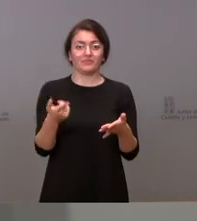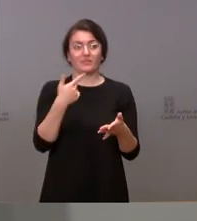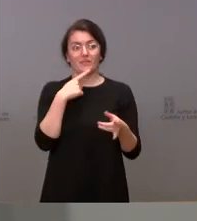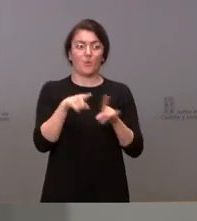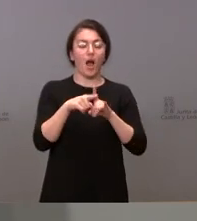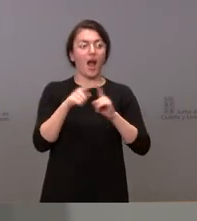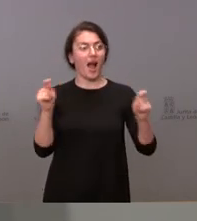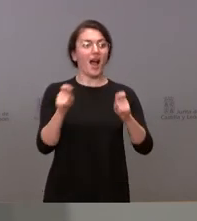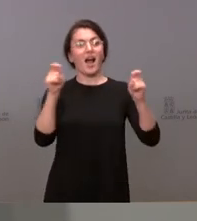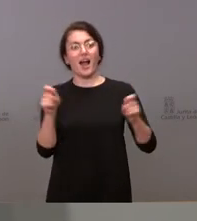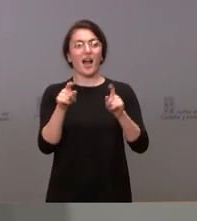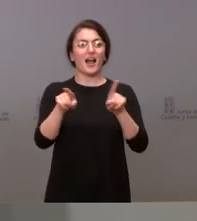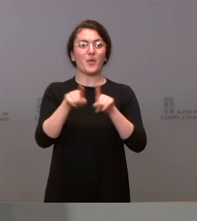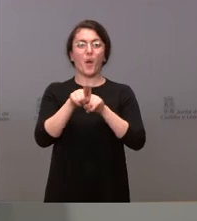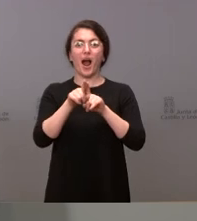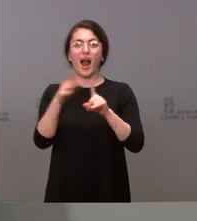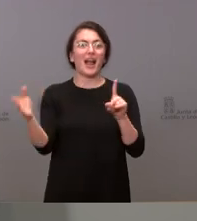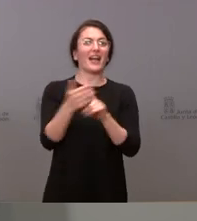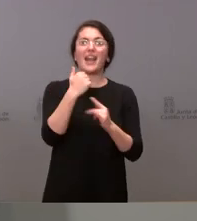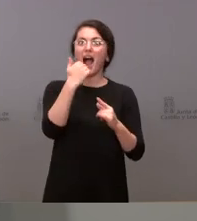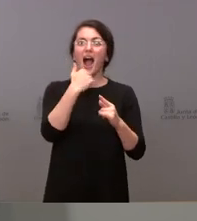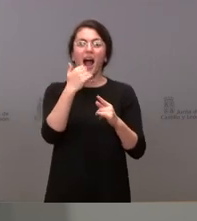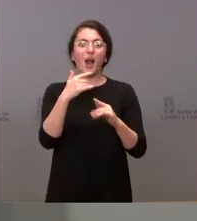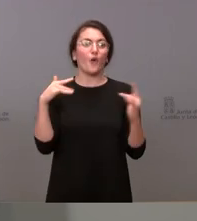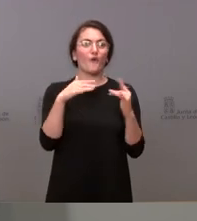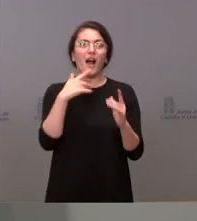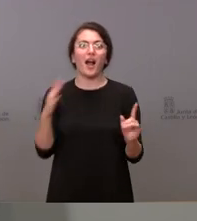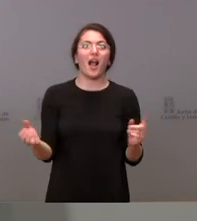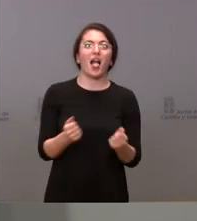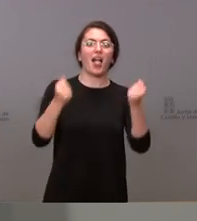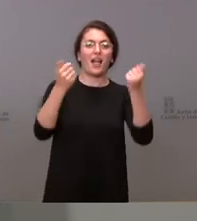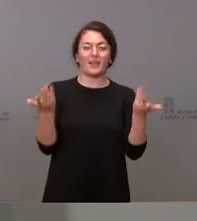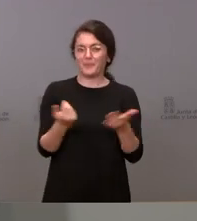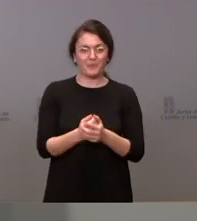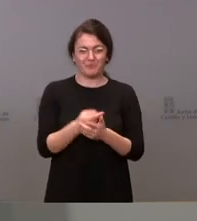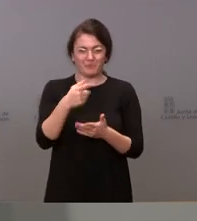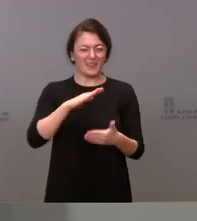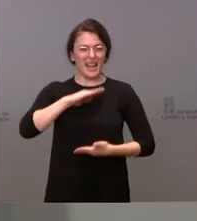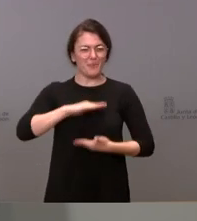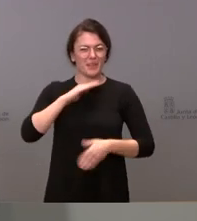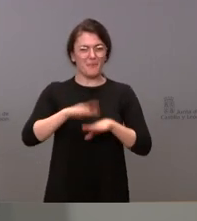Champions. Es que, oiga, mire, es que usted no está capacitado para gobernar esta comunidad.